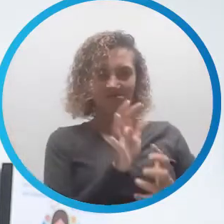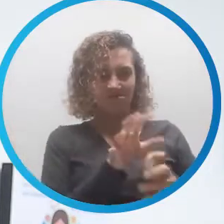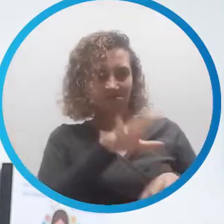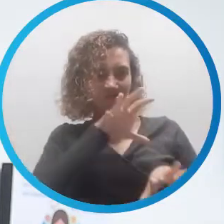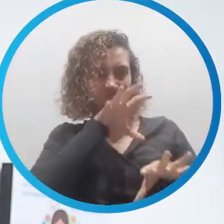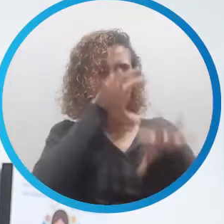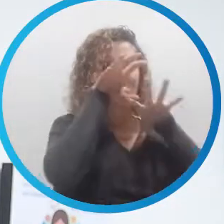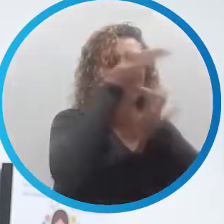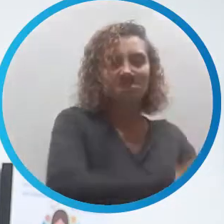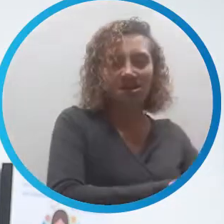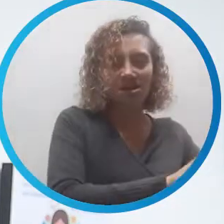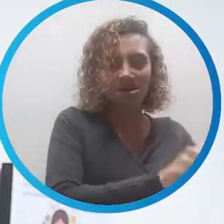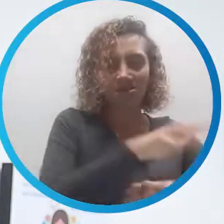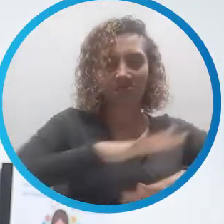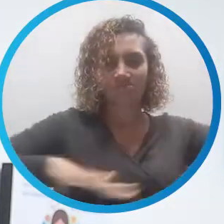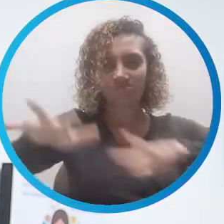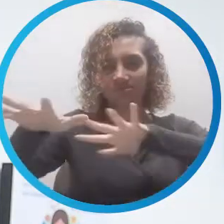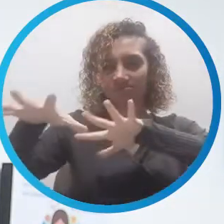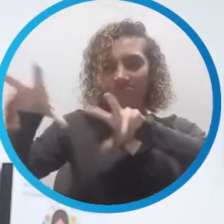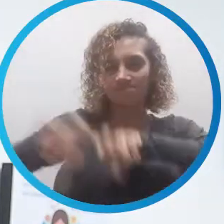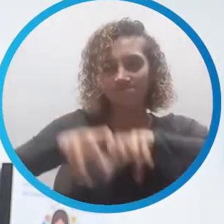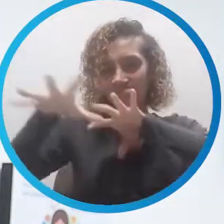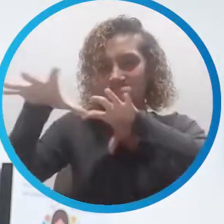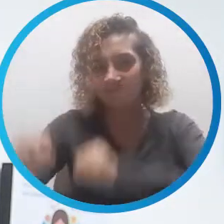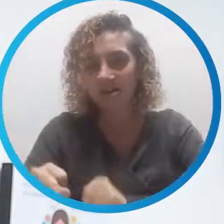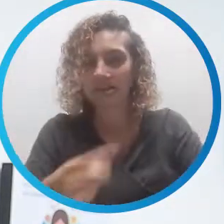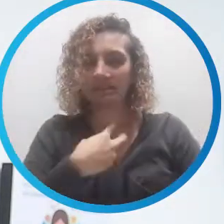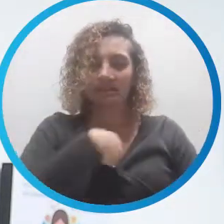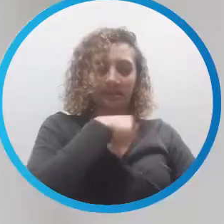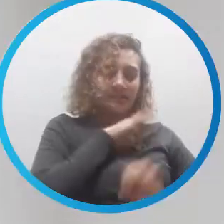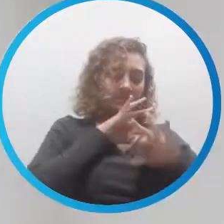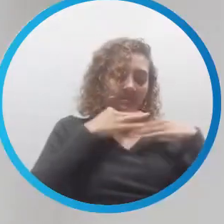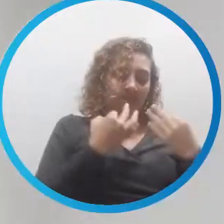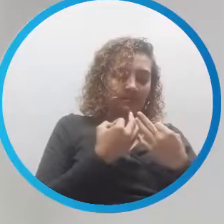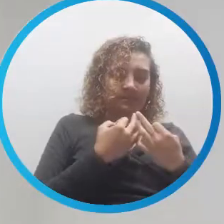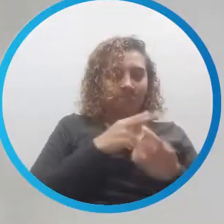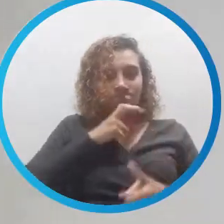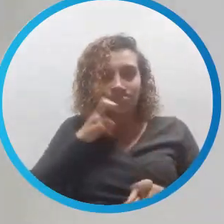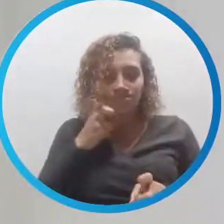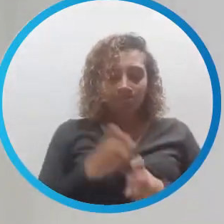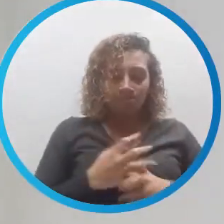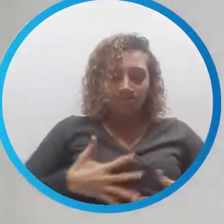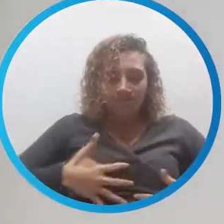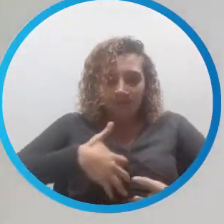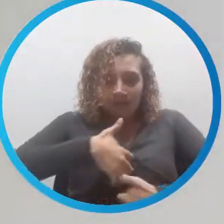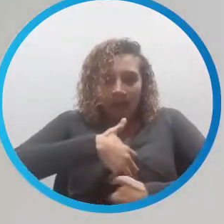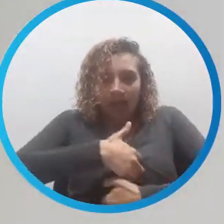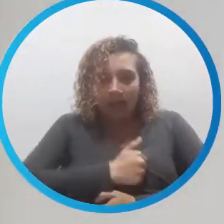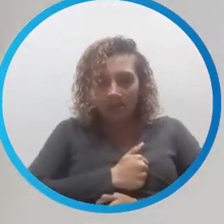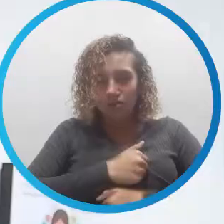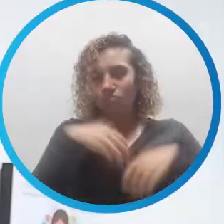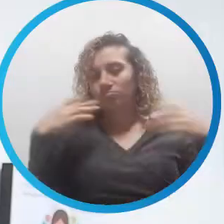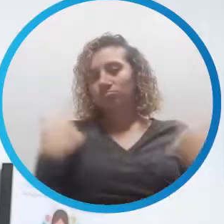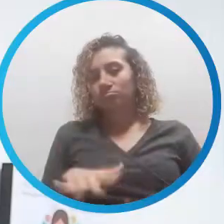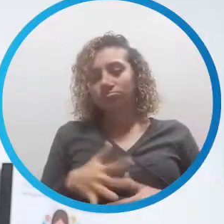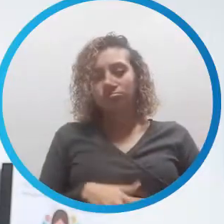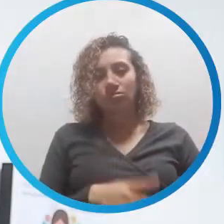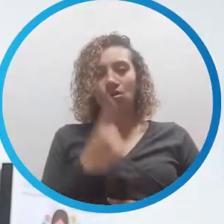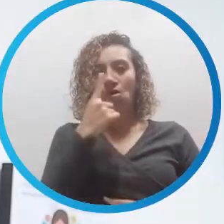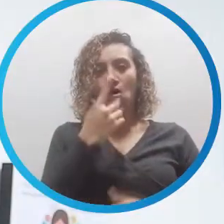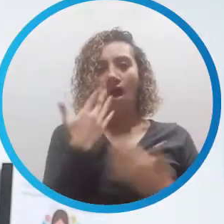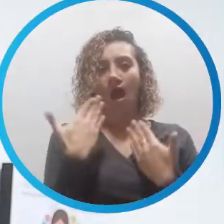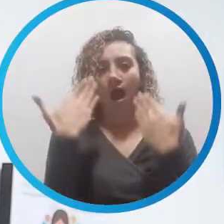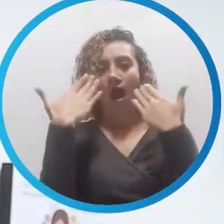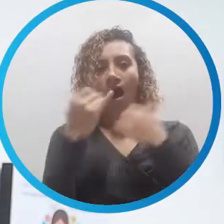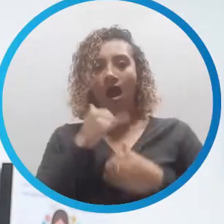tierra e ilusiones. Pasamos momentos difíciles. Tuvimos hambre, frío, y lo único que nos reconfortaba era